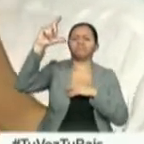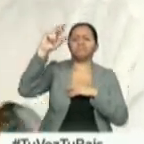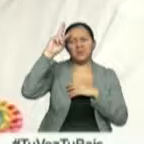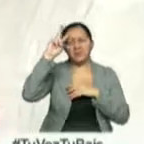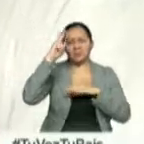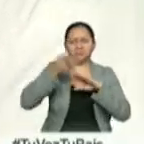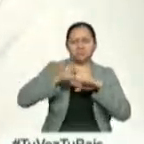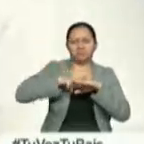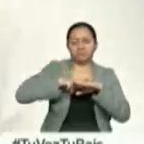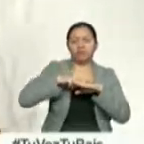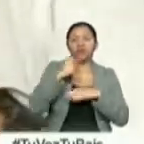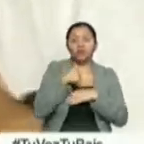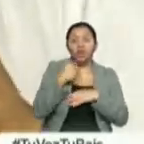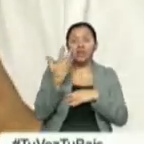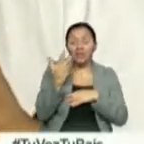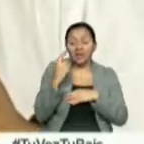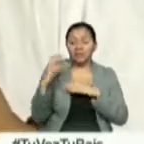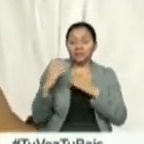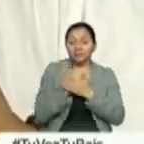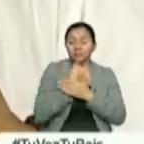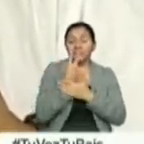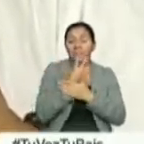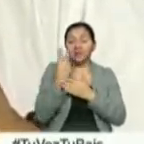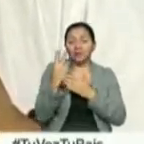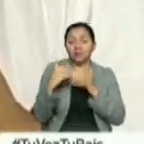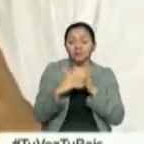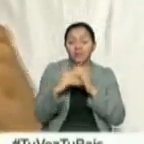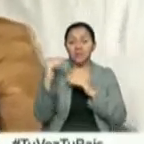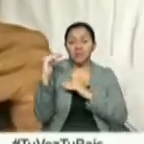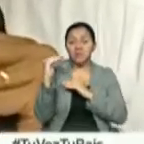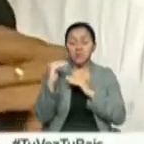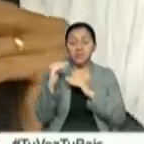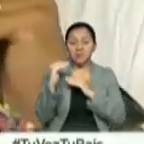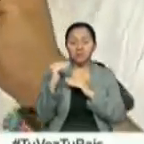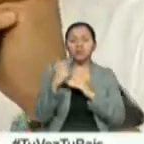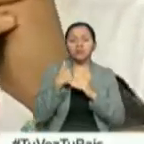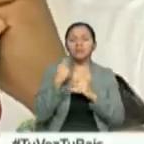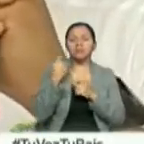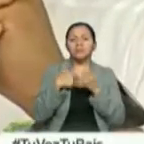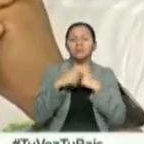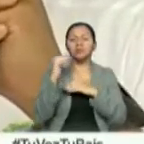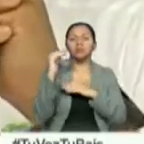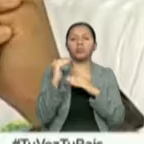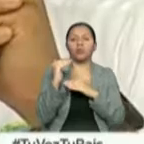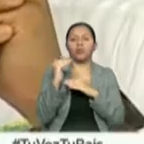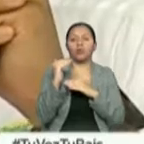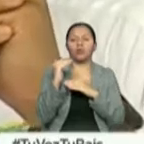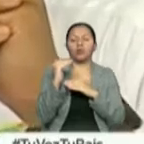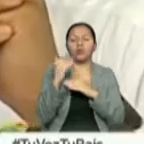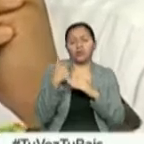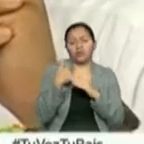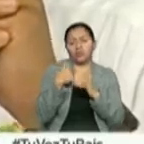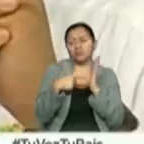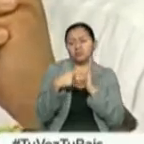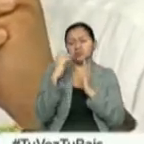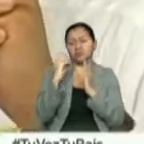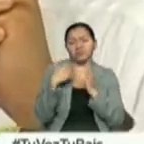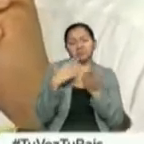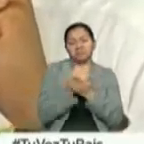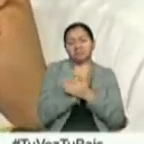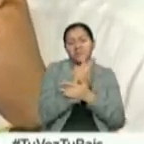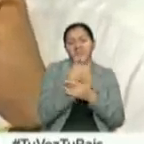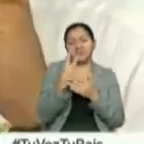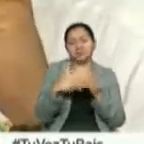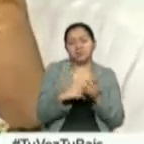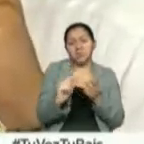para ganar 22 mil apenitas menos tengo que vender las 62.000 que van a preferir ustedes para vender rápido la